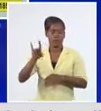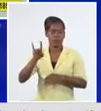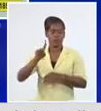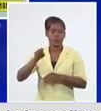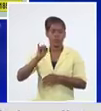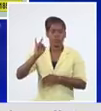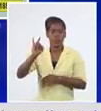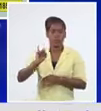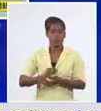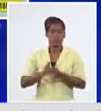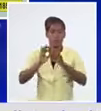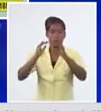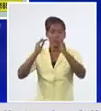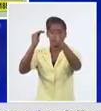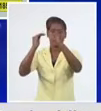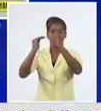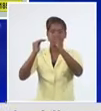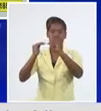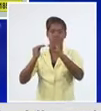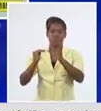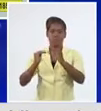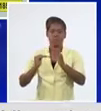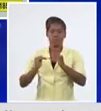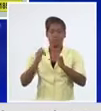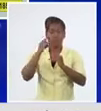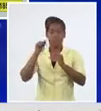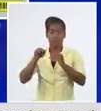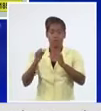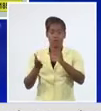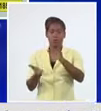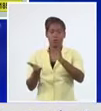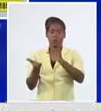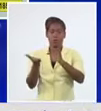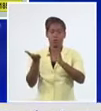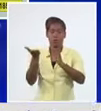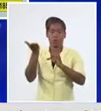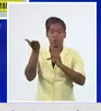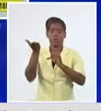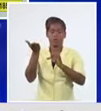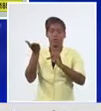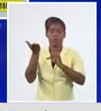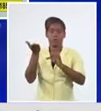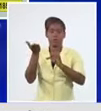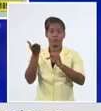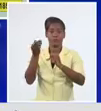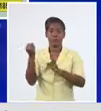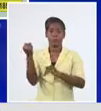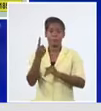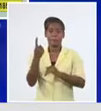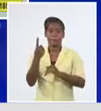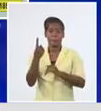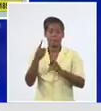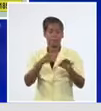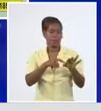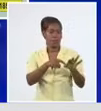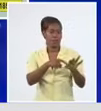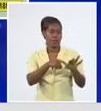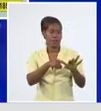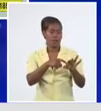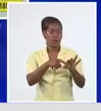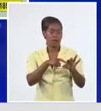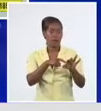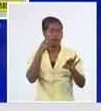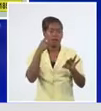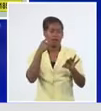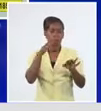1.199,7. Todas estas superiores a las del día de ayer. Solo el municipio especial Isla de la Juventud con una tasa de